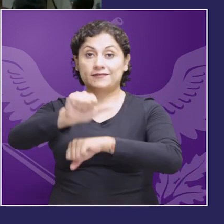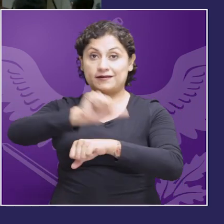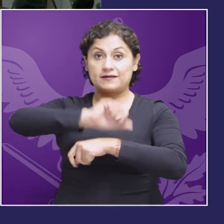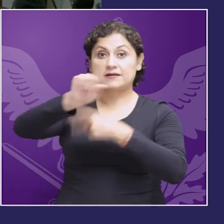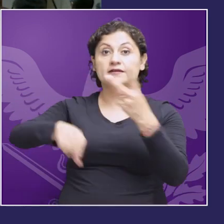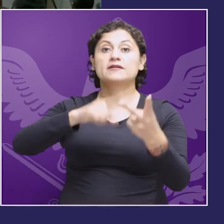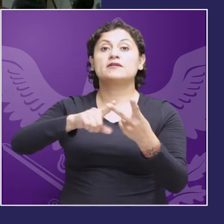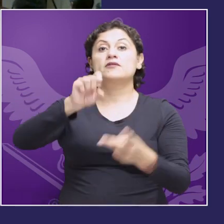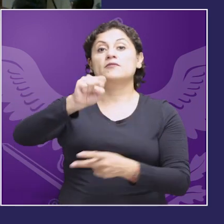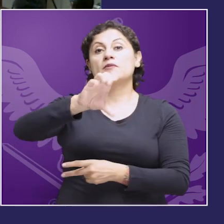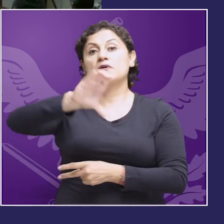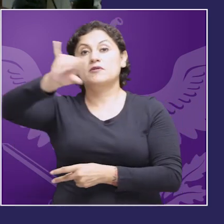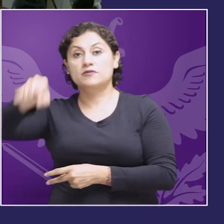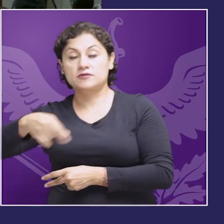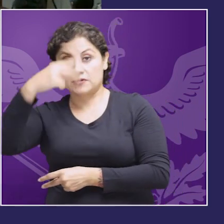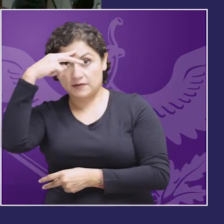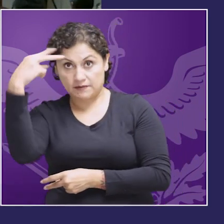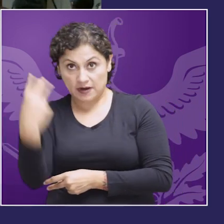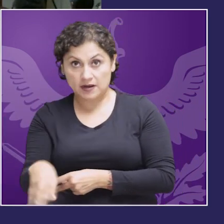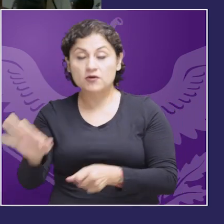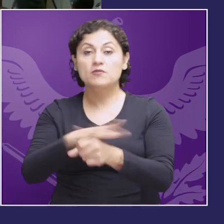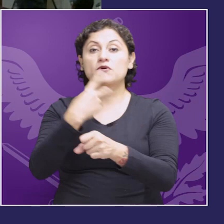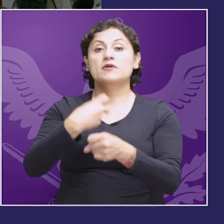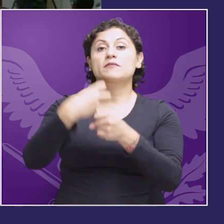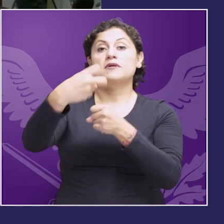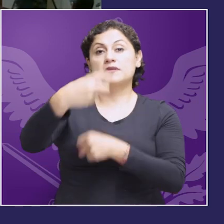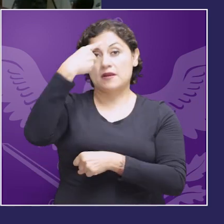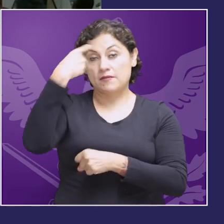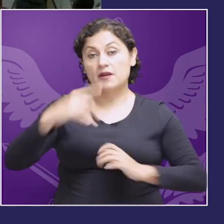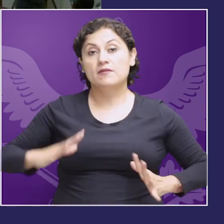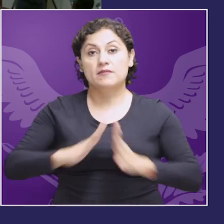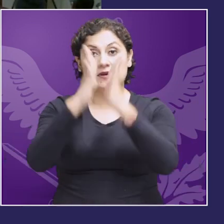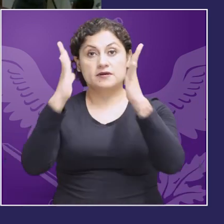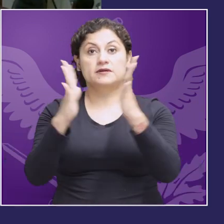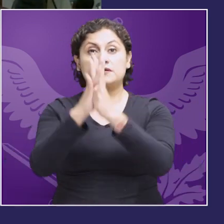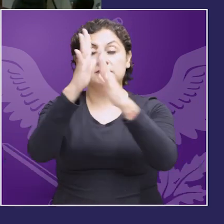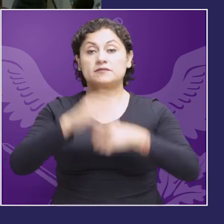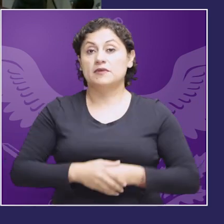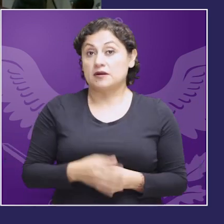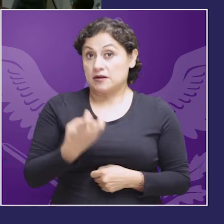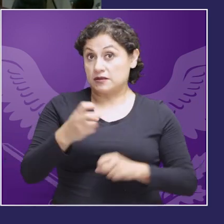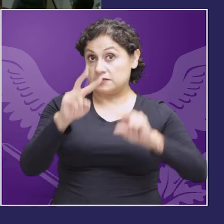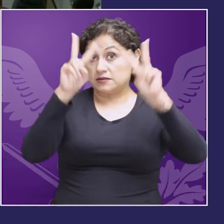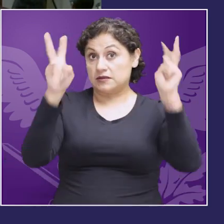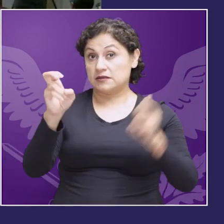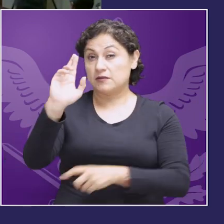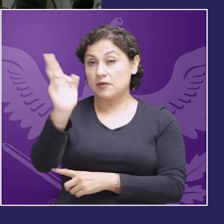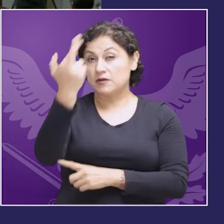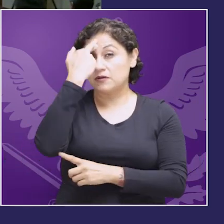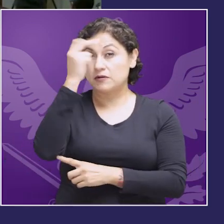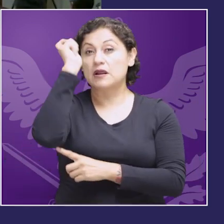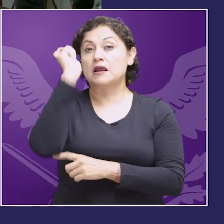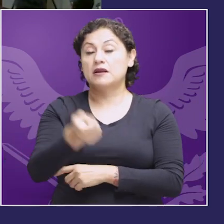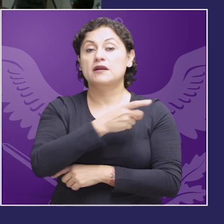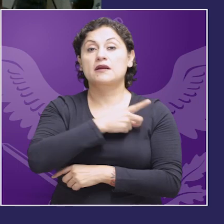al MECSEBI, a ELA, a la Oficina de la Mujer de la Corte Suprema de Justicia Argentina y a la Suprema Corte de Justicia de la